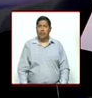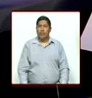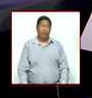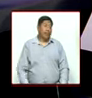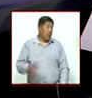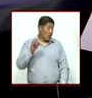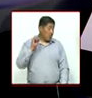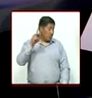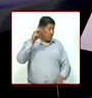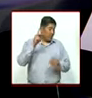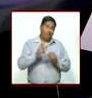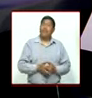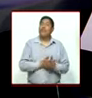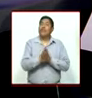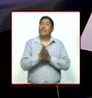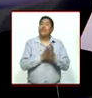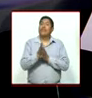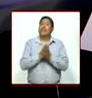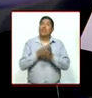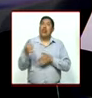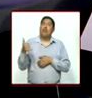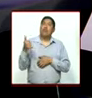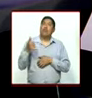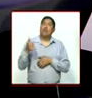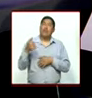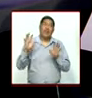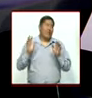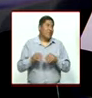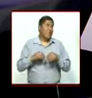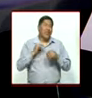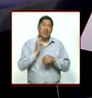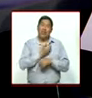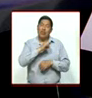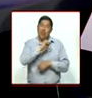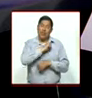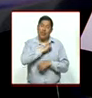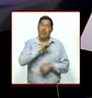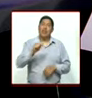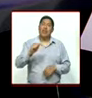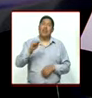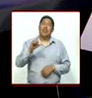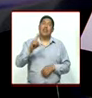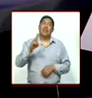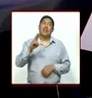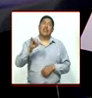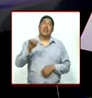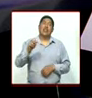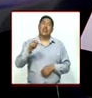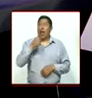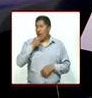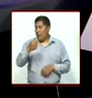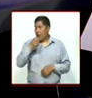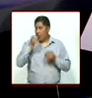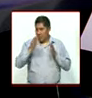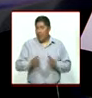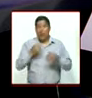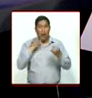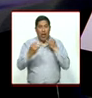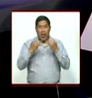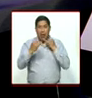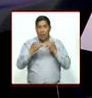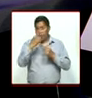Oh tenemos una llamada una llamada de nuestro querido Adrián el periodista que nos da la información